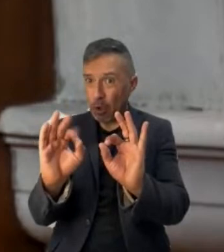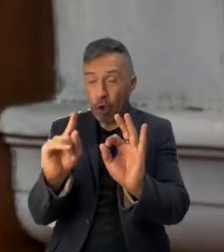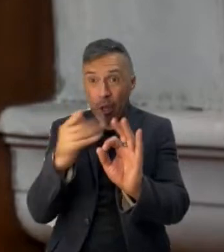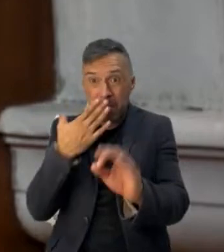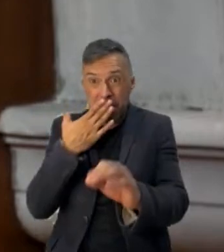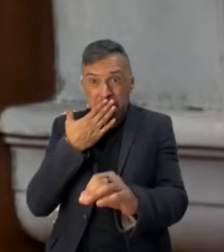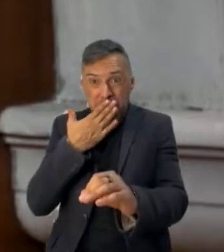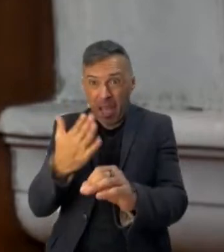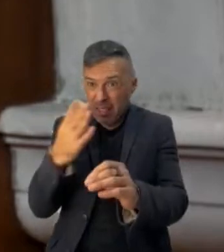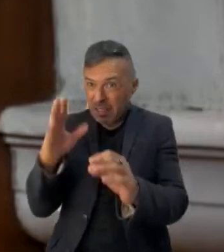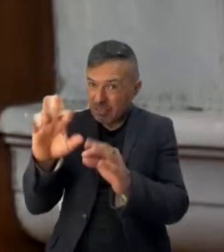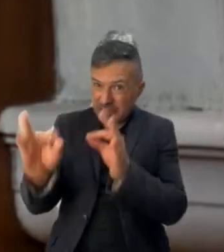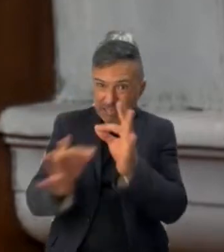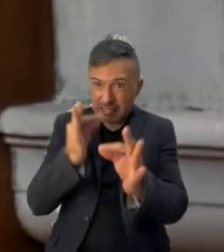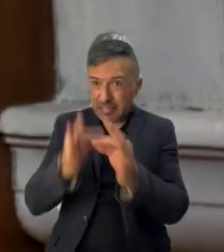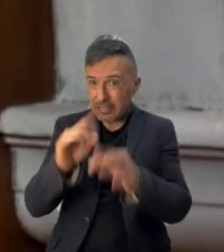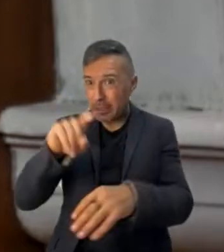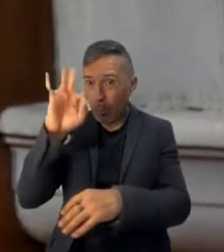respecto